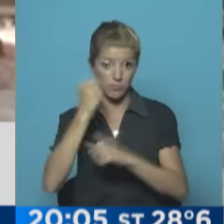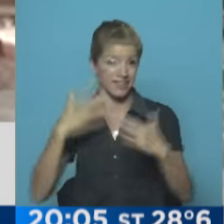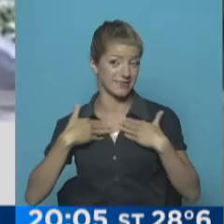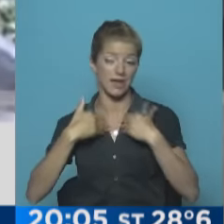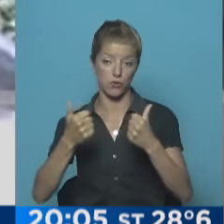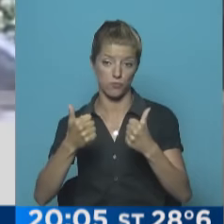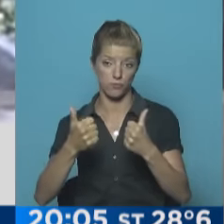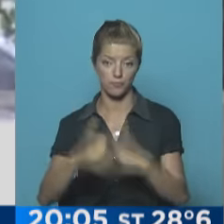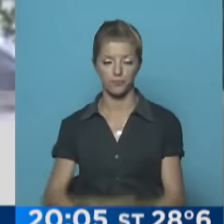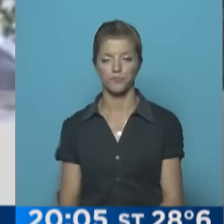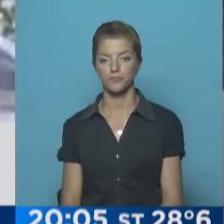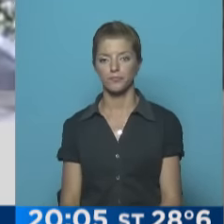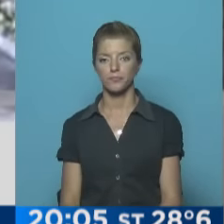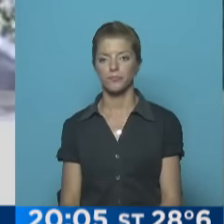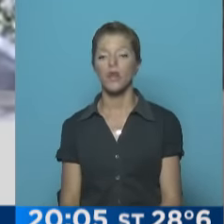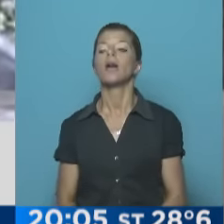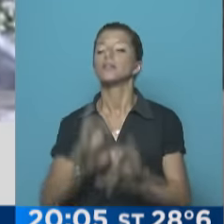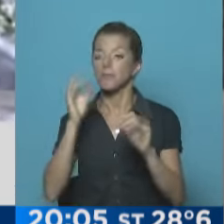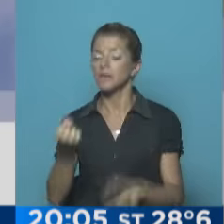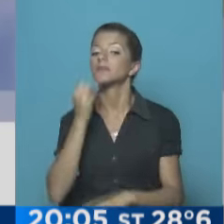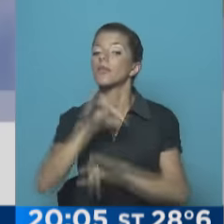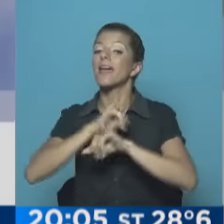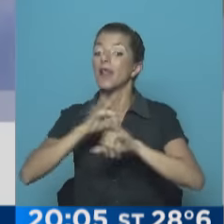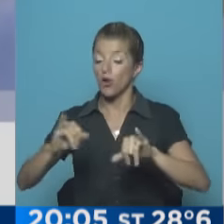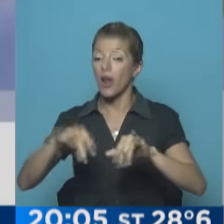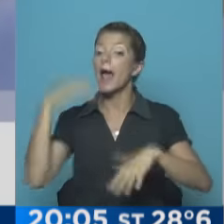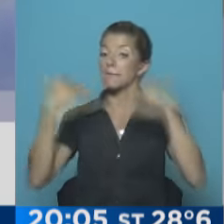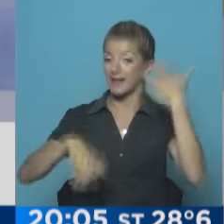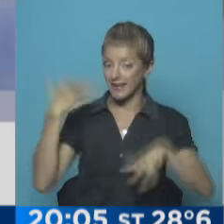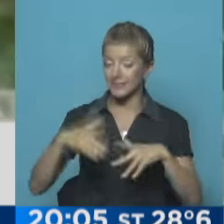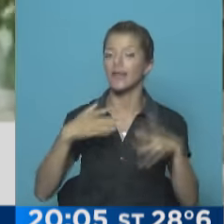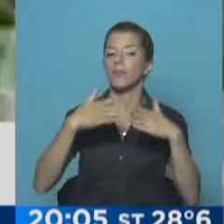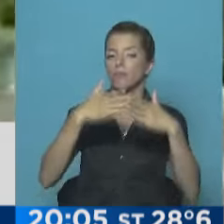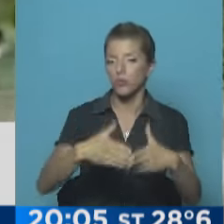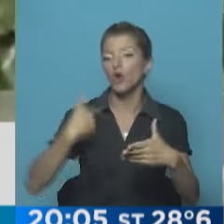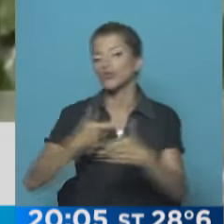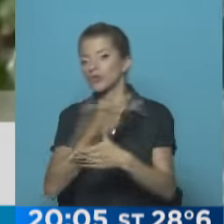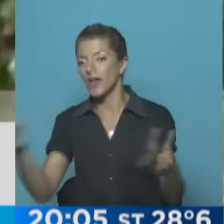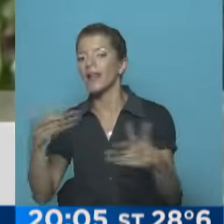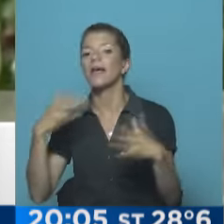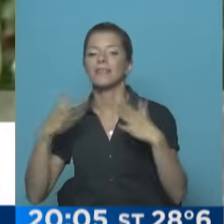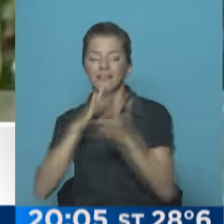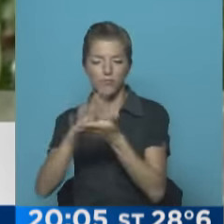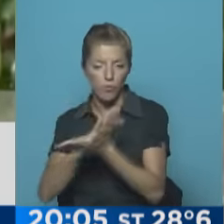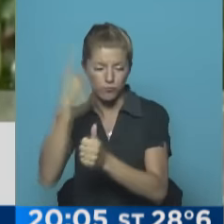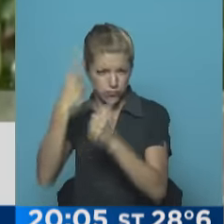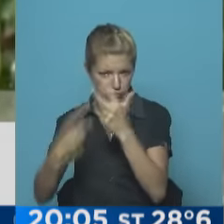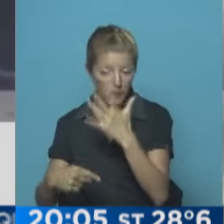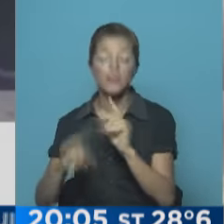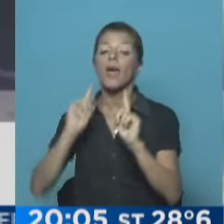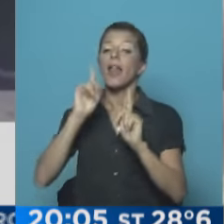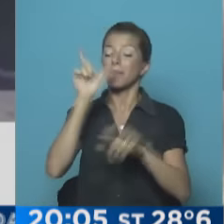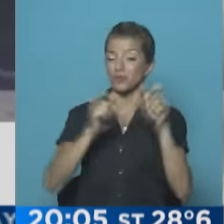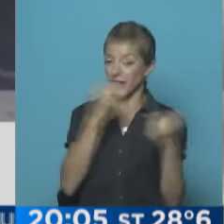para mí sí. Se declaró la emergencia hídrica, vial, sanitaria y social. Además de los evacuados en